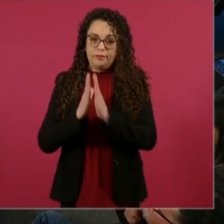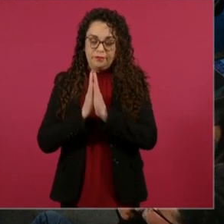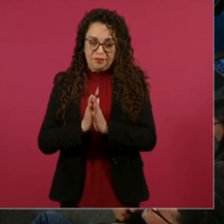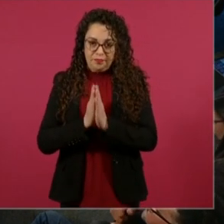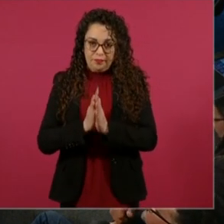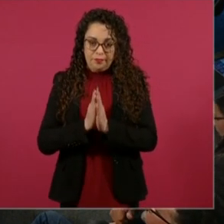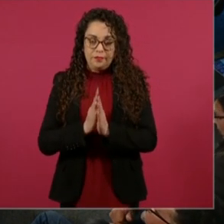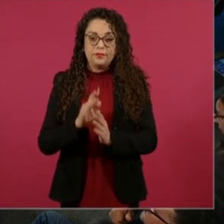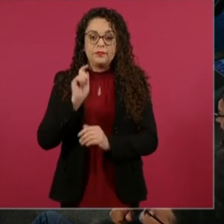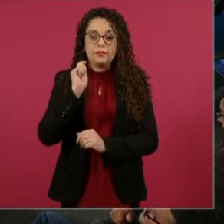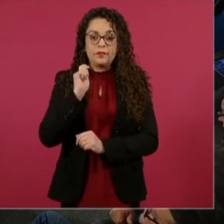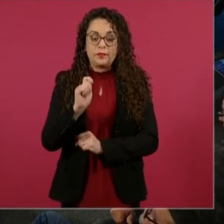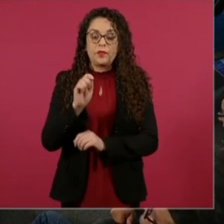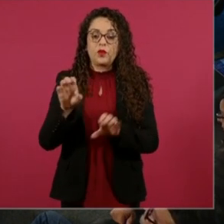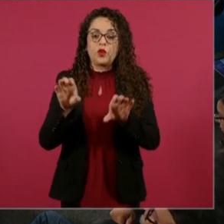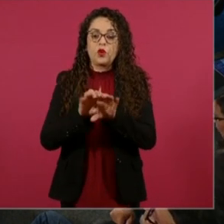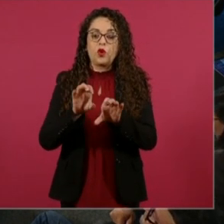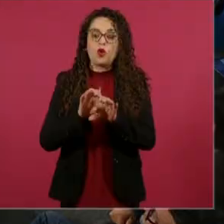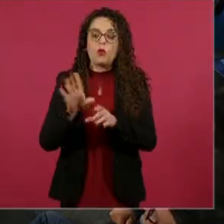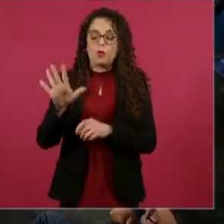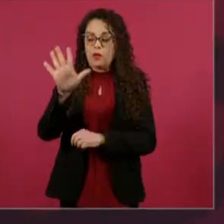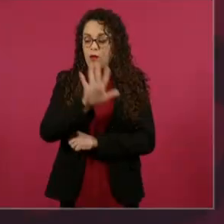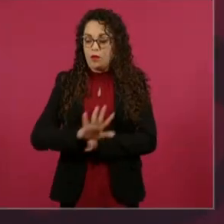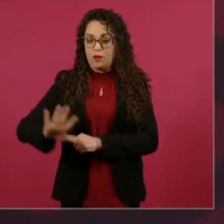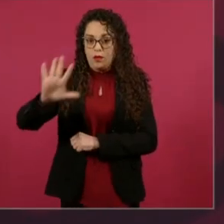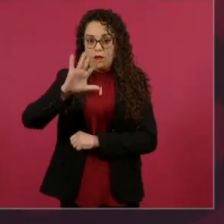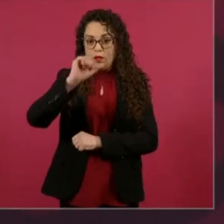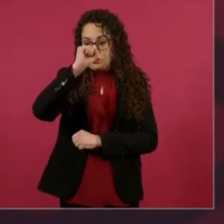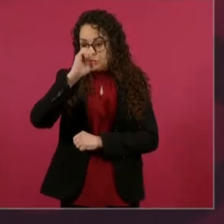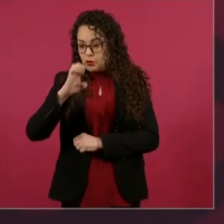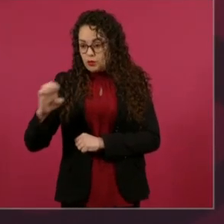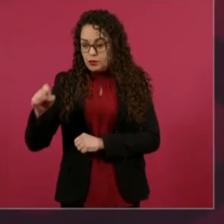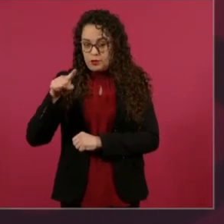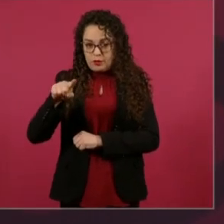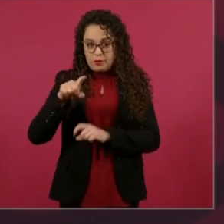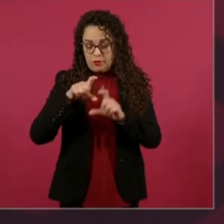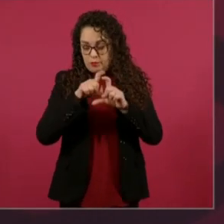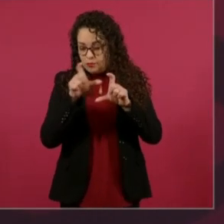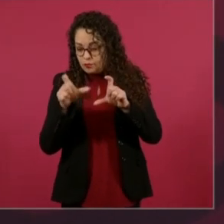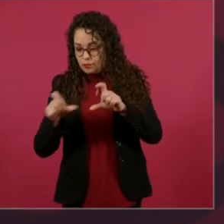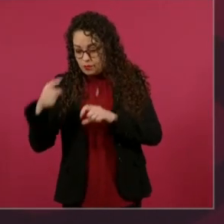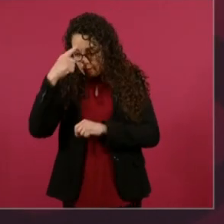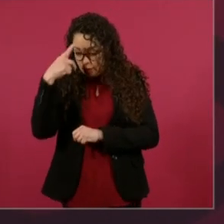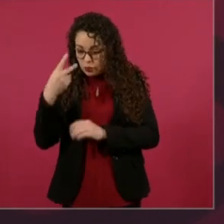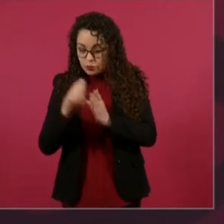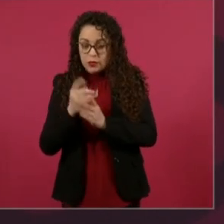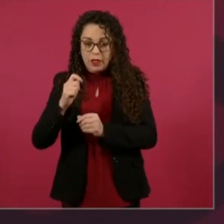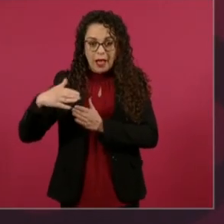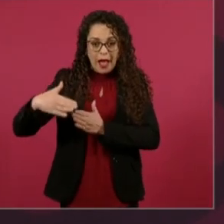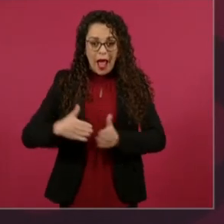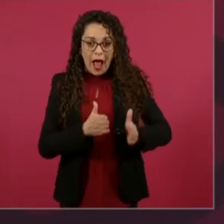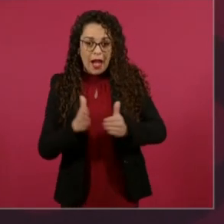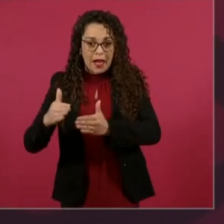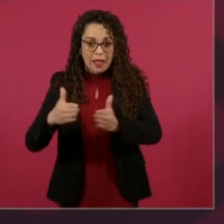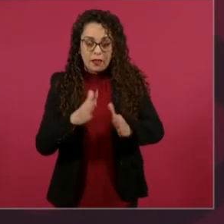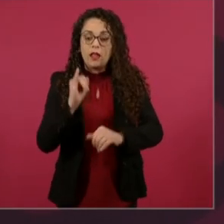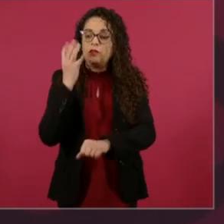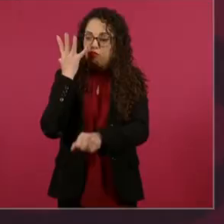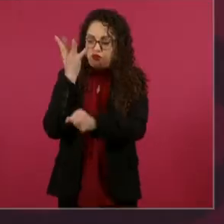de mantenimiento del sureste de carreteras lo íbamos a hacer, porque compramos